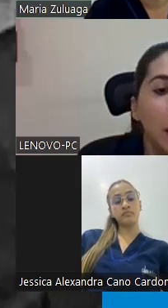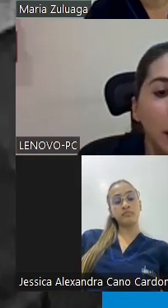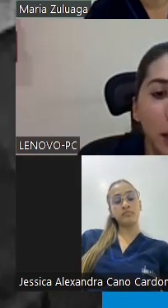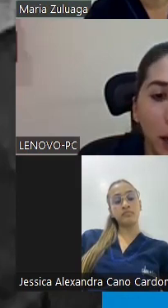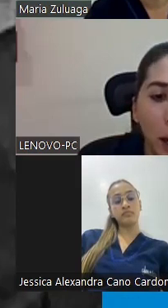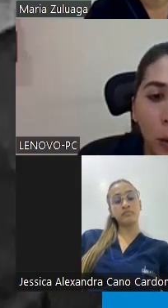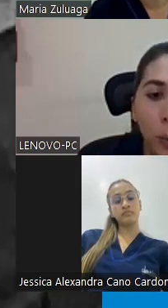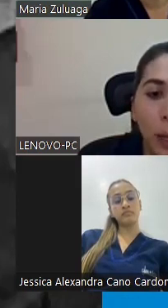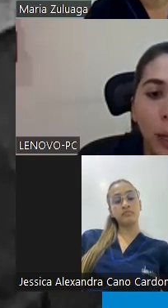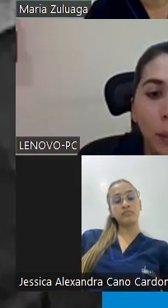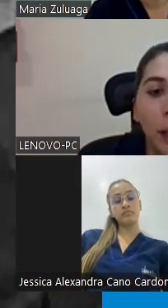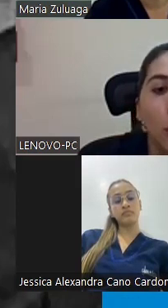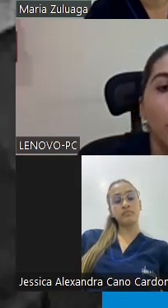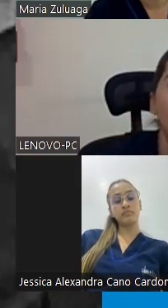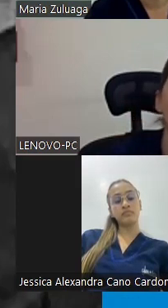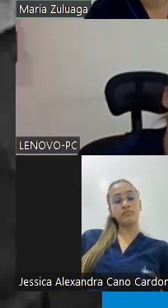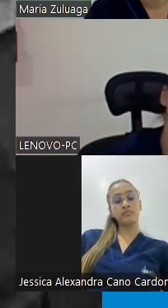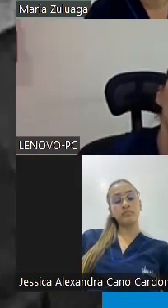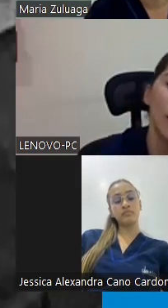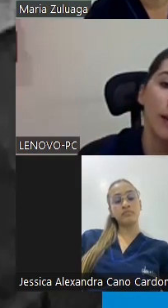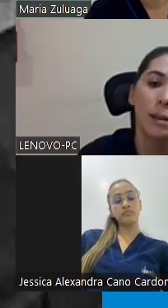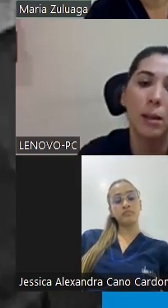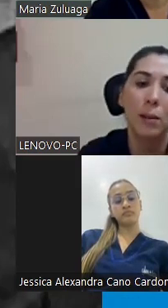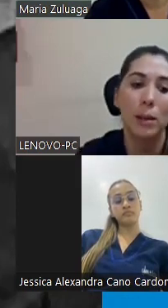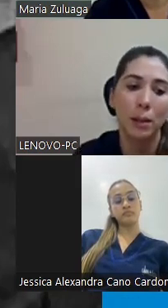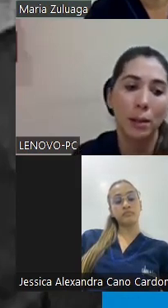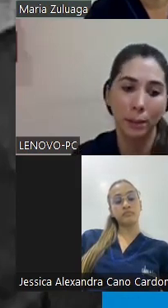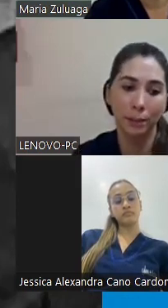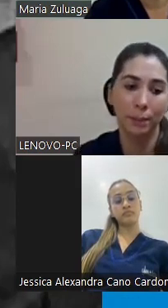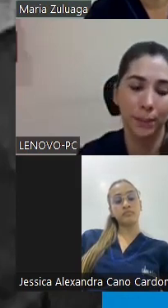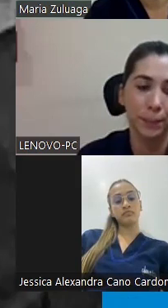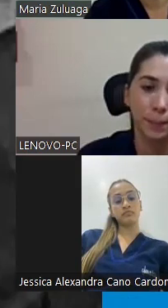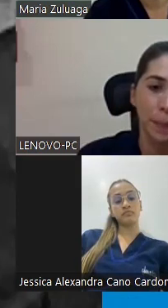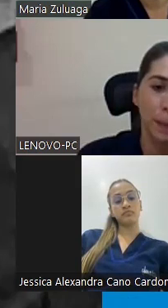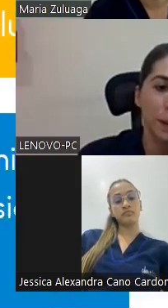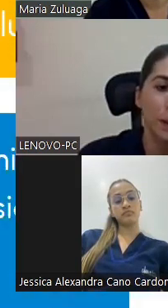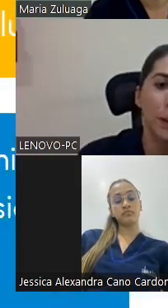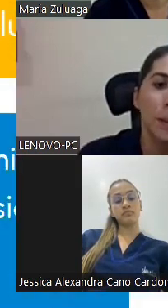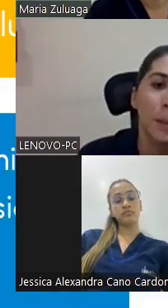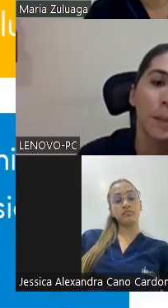deben estar dedicados plenamente al cumplimiento de este deber ser.